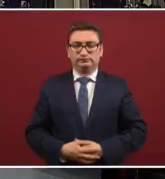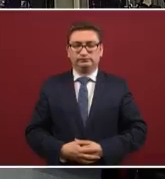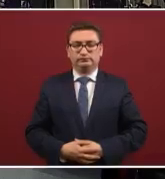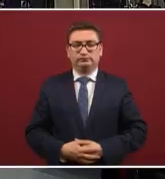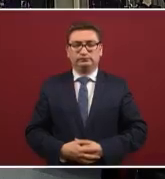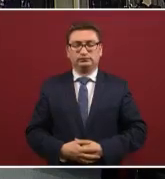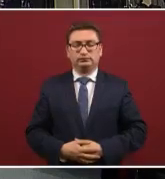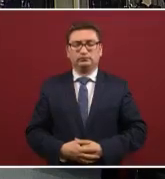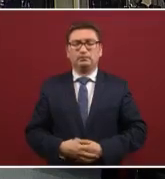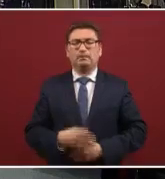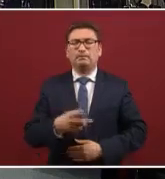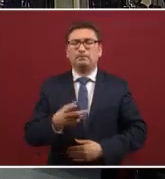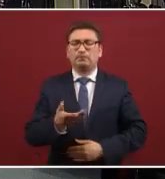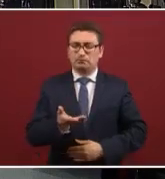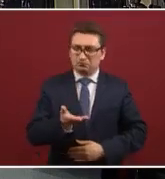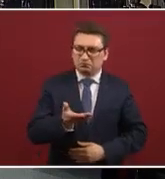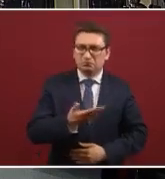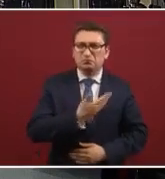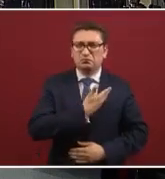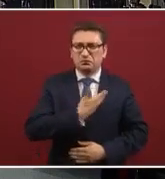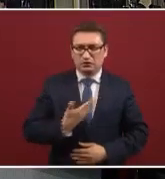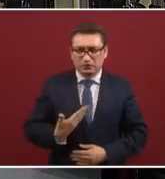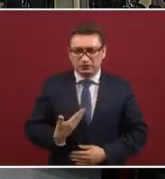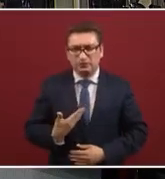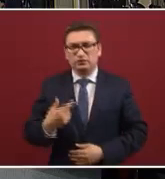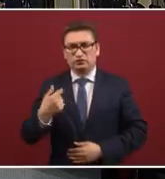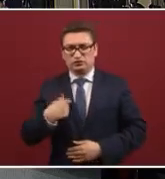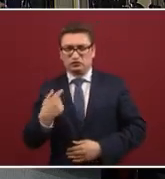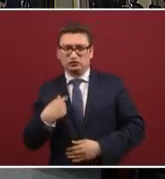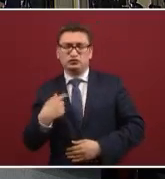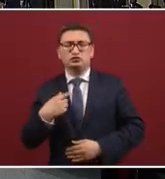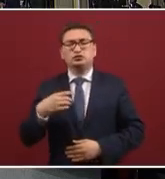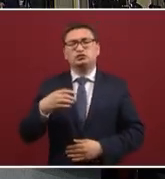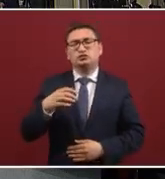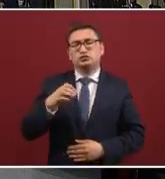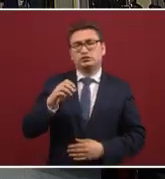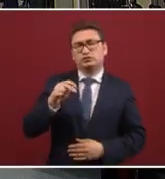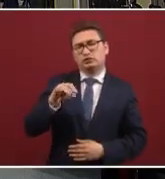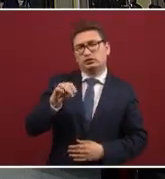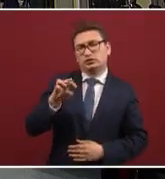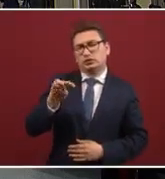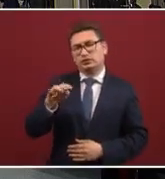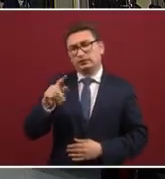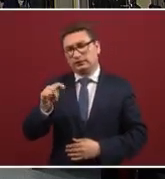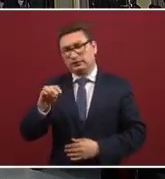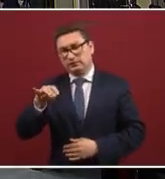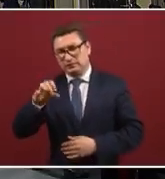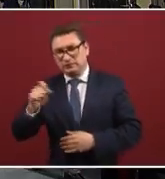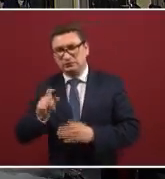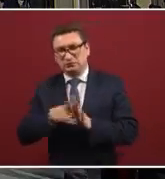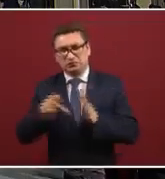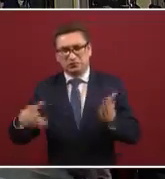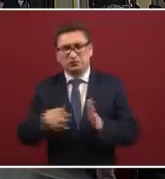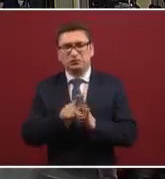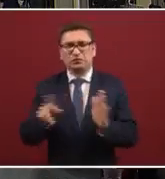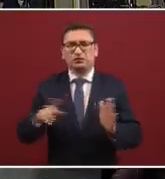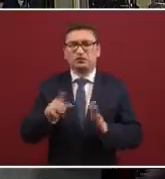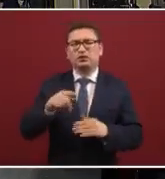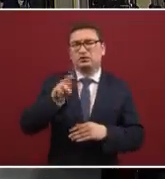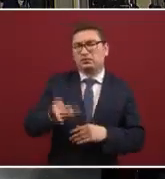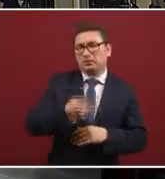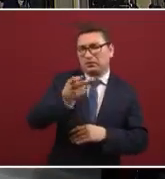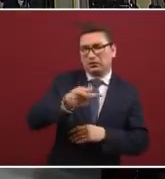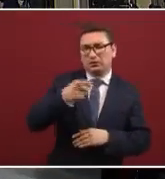Sí, bueno, presidente, soy Saúl Soltero del Nopal Times y nos preocupa enormemente el tema de los tomateros mexicanos. Se